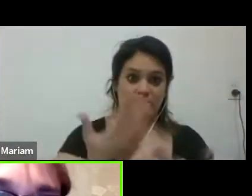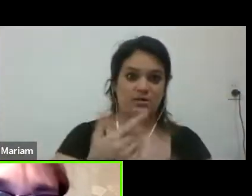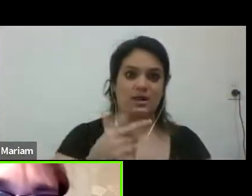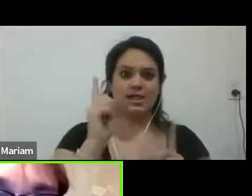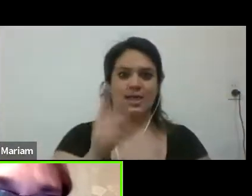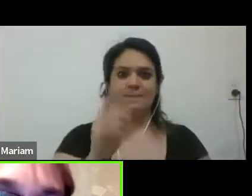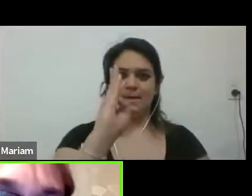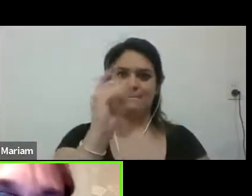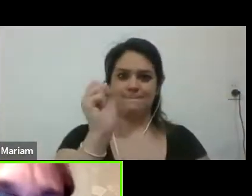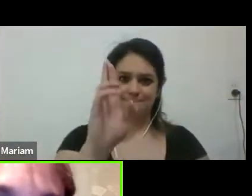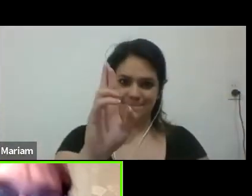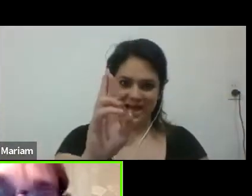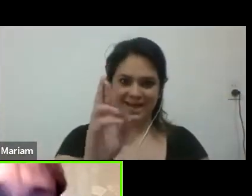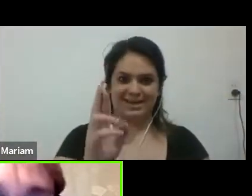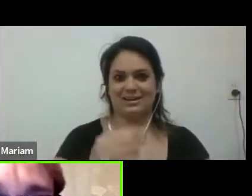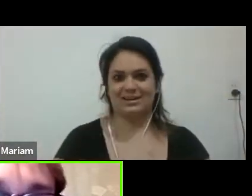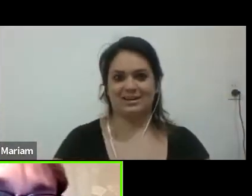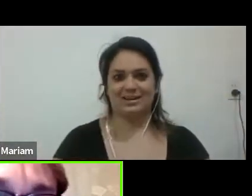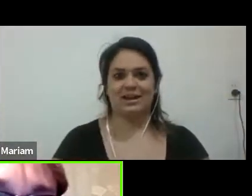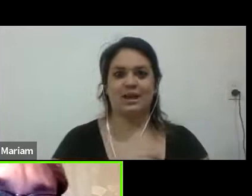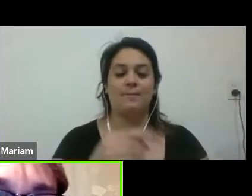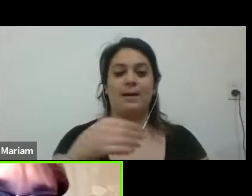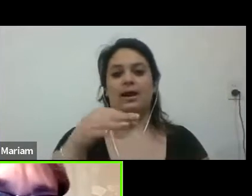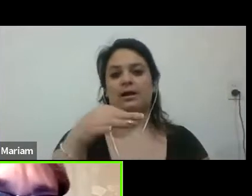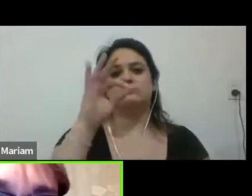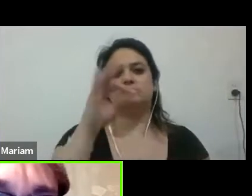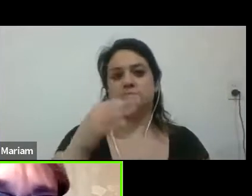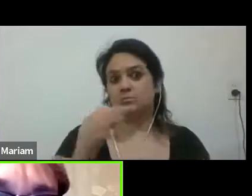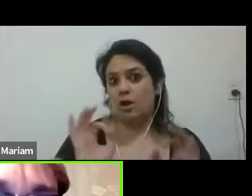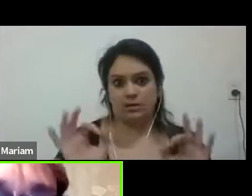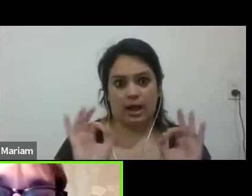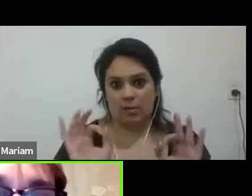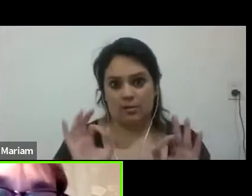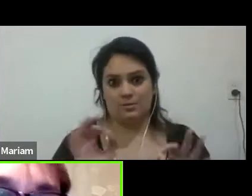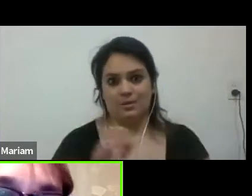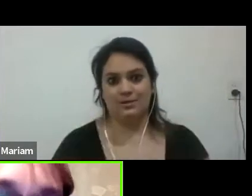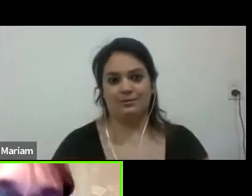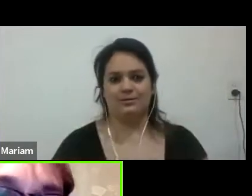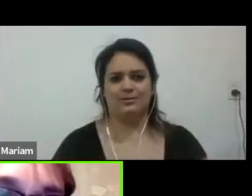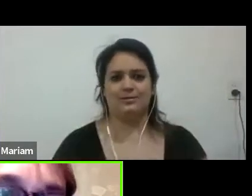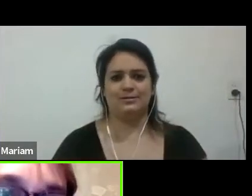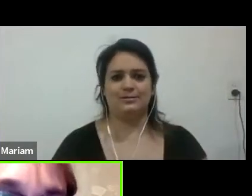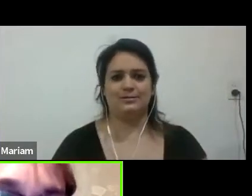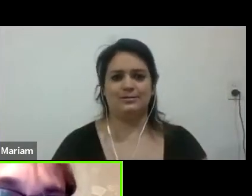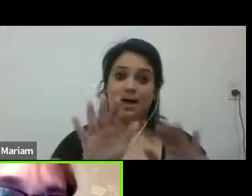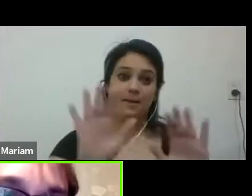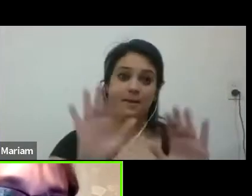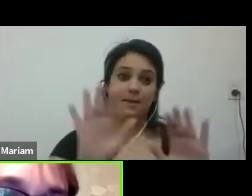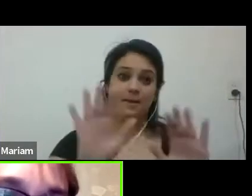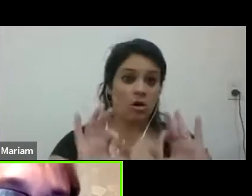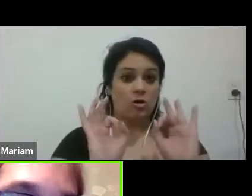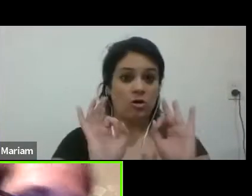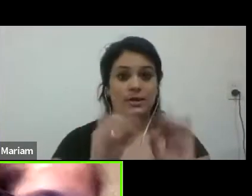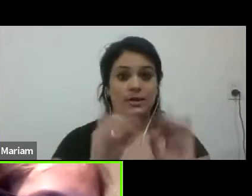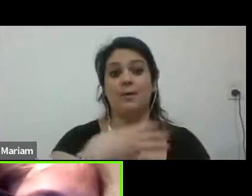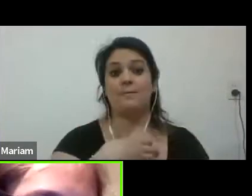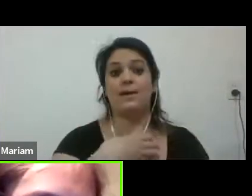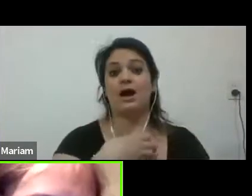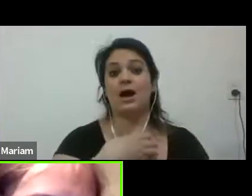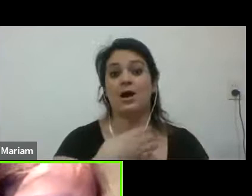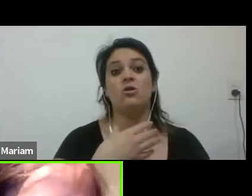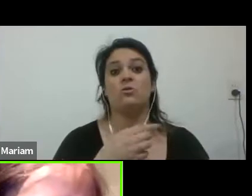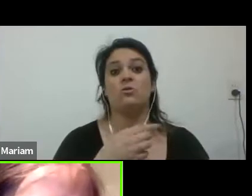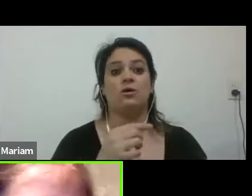para la materia de bar y coctelería sea que está especialmente pensada para que el alumno